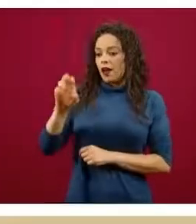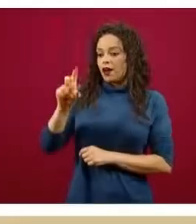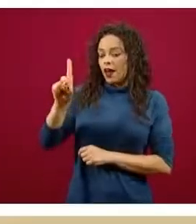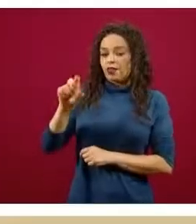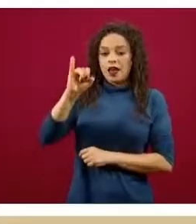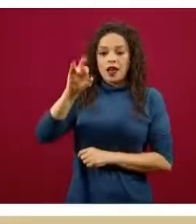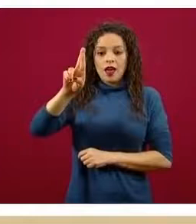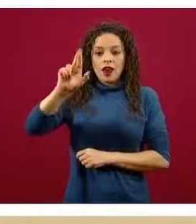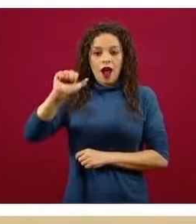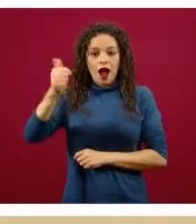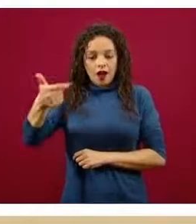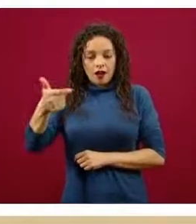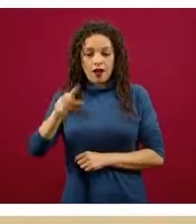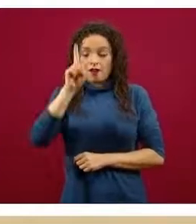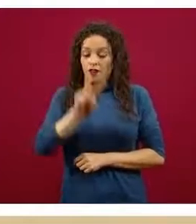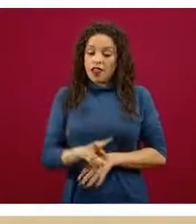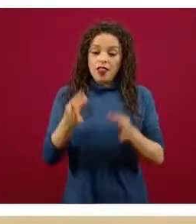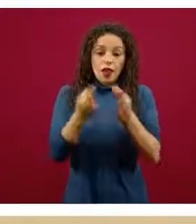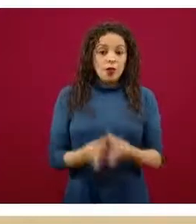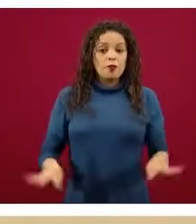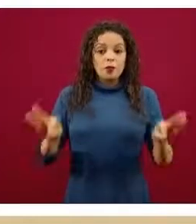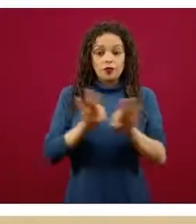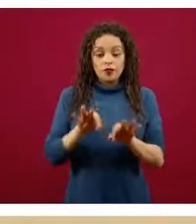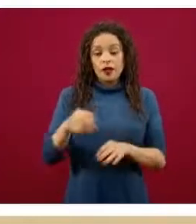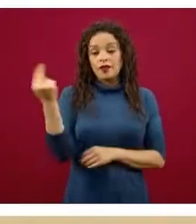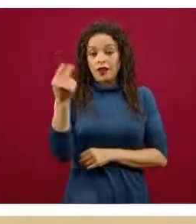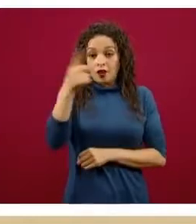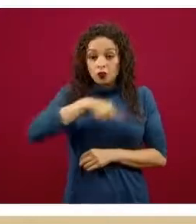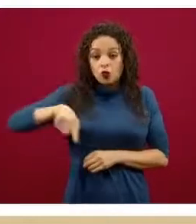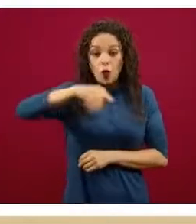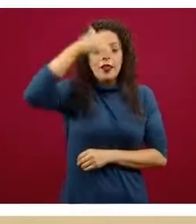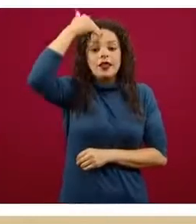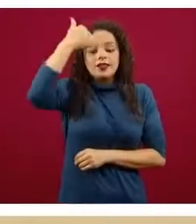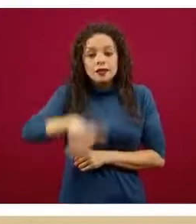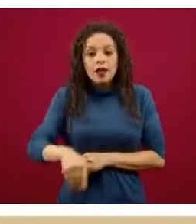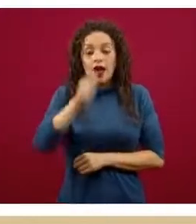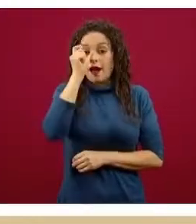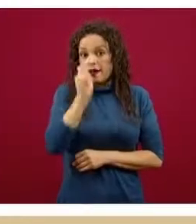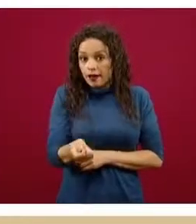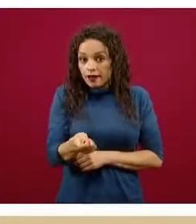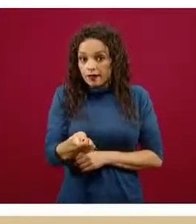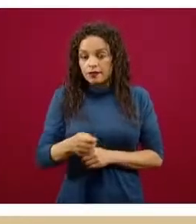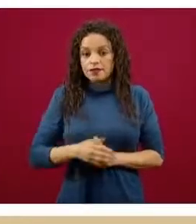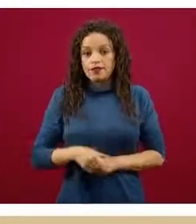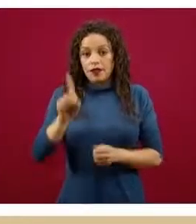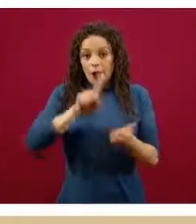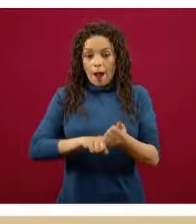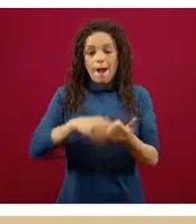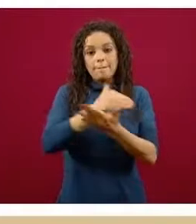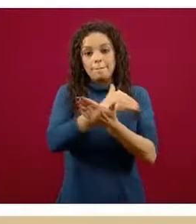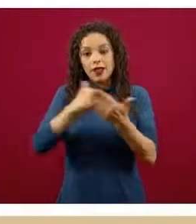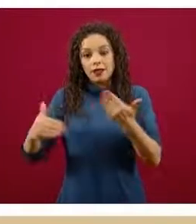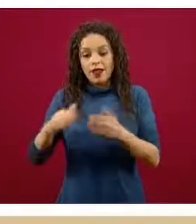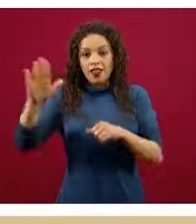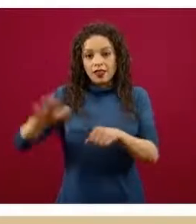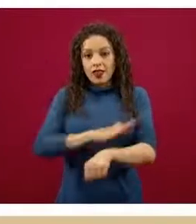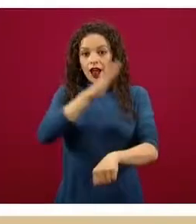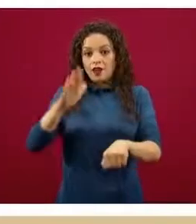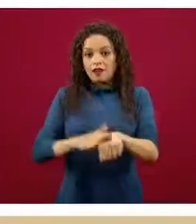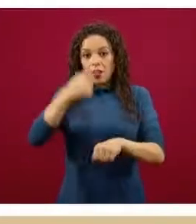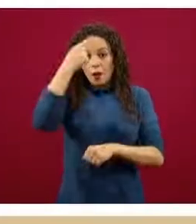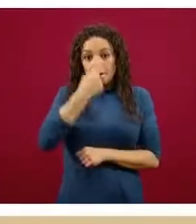y es de suma importancia saber, porque esto es lo que al final de cuentas es la mitad de la calificación